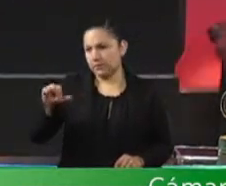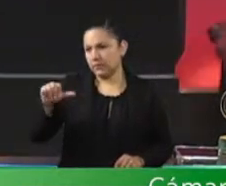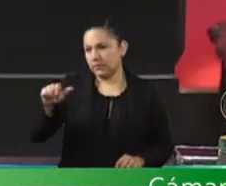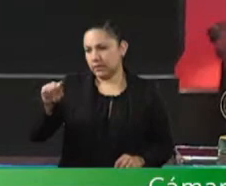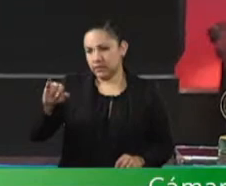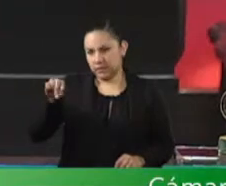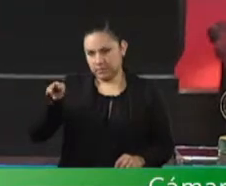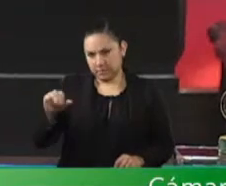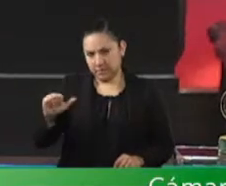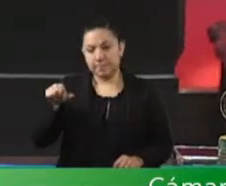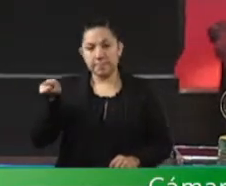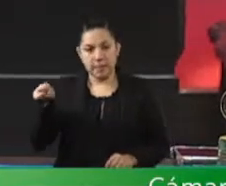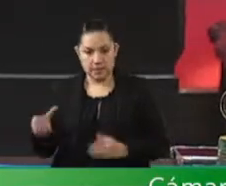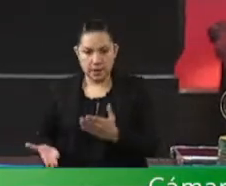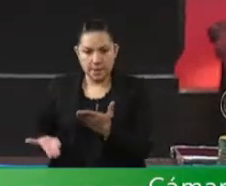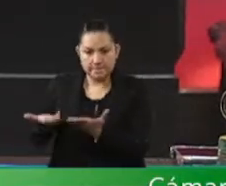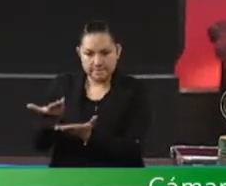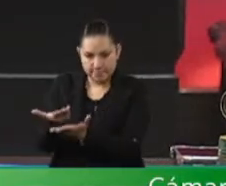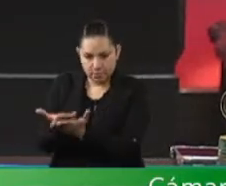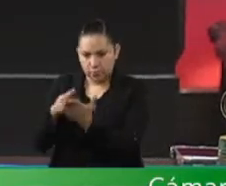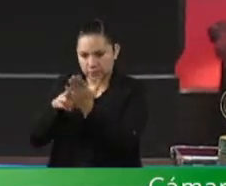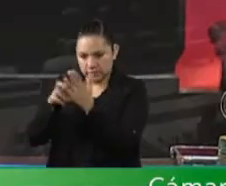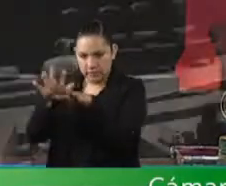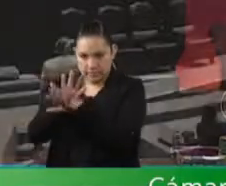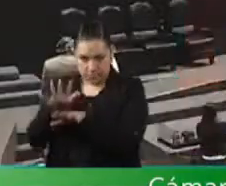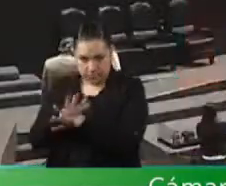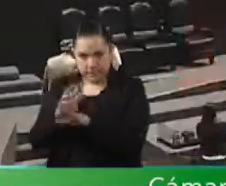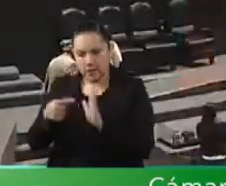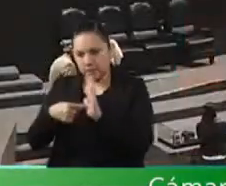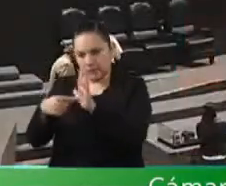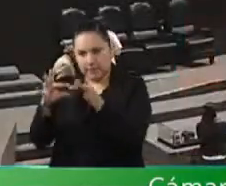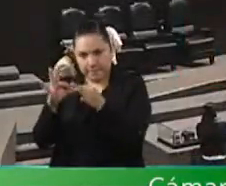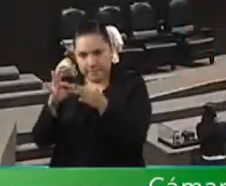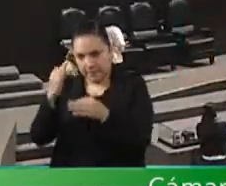de modificación hasta por 3 minutos.